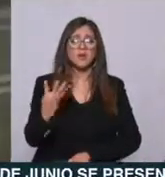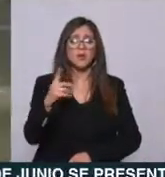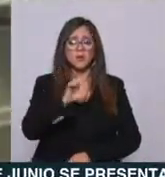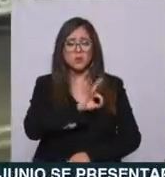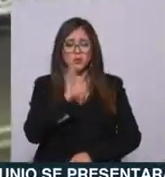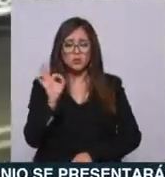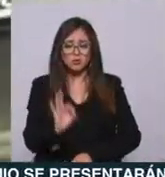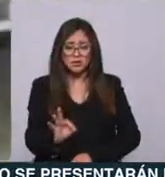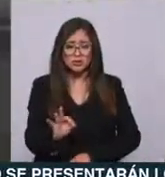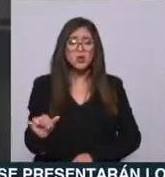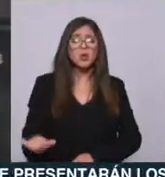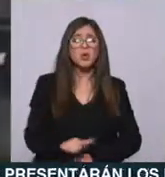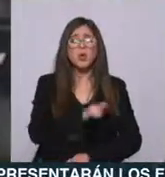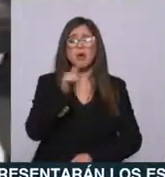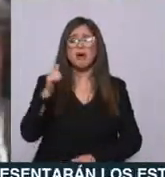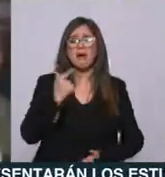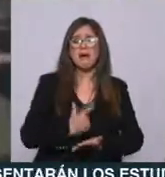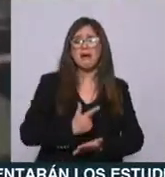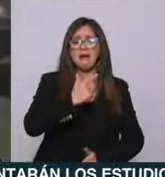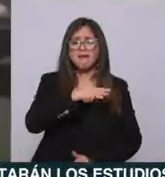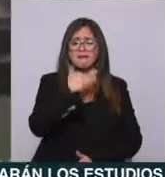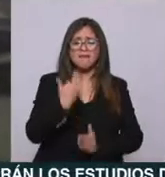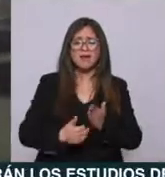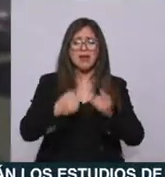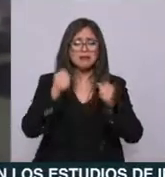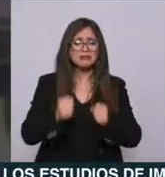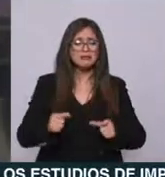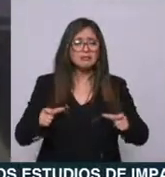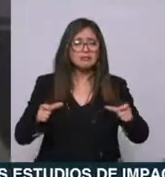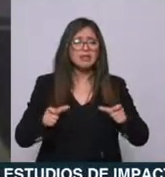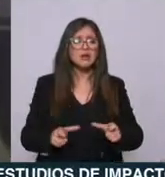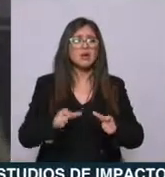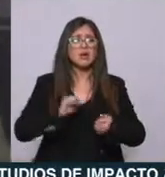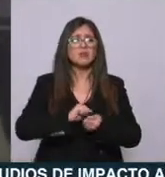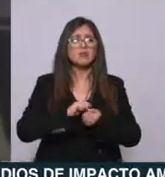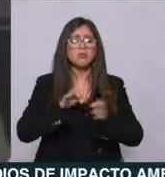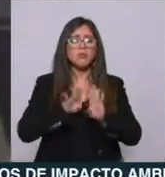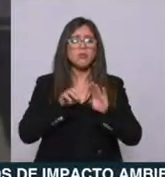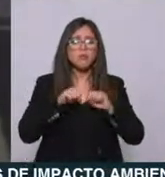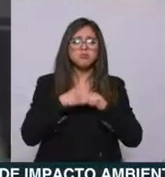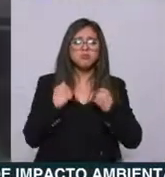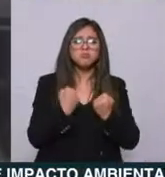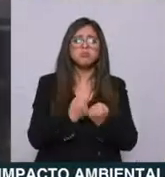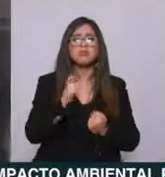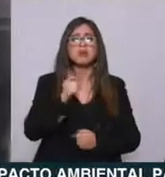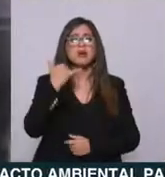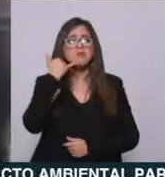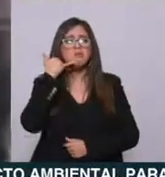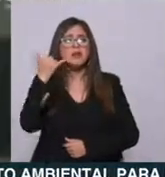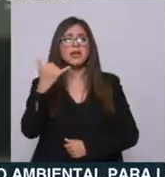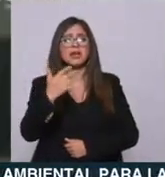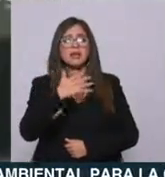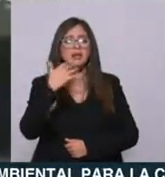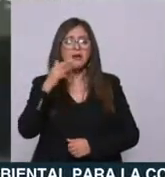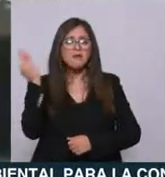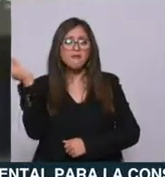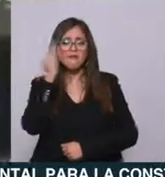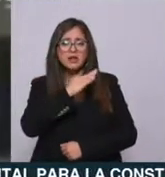454%. Otros graves problemas de inseguridad relacionados con la delincuencia organizada como la extorsión